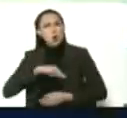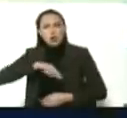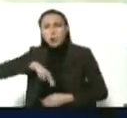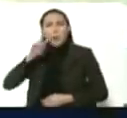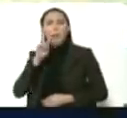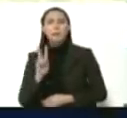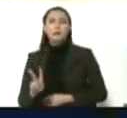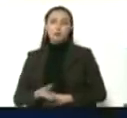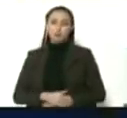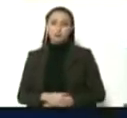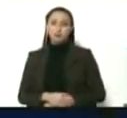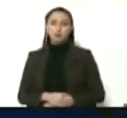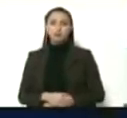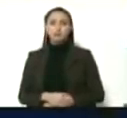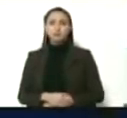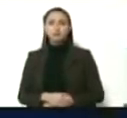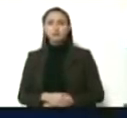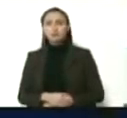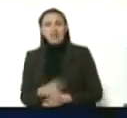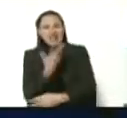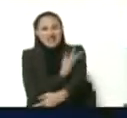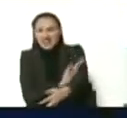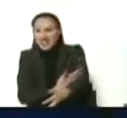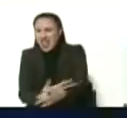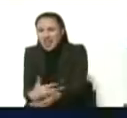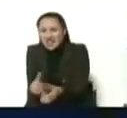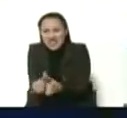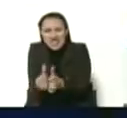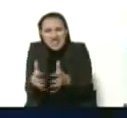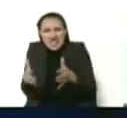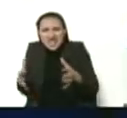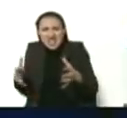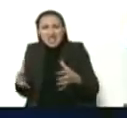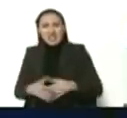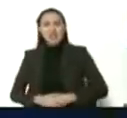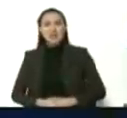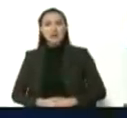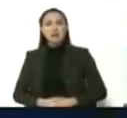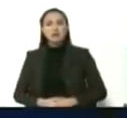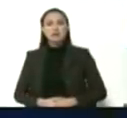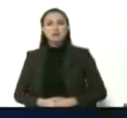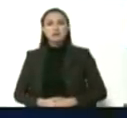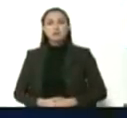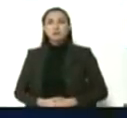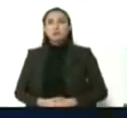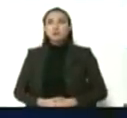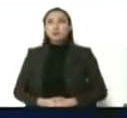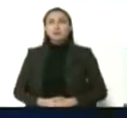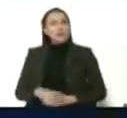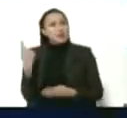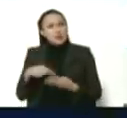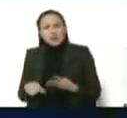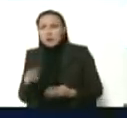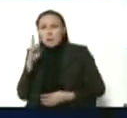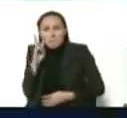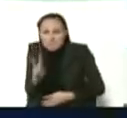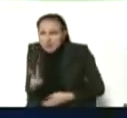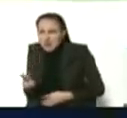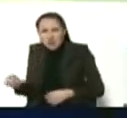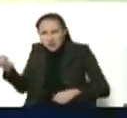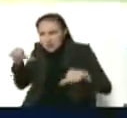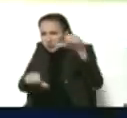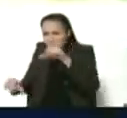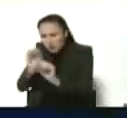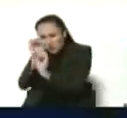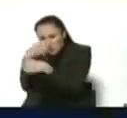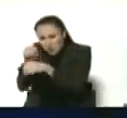captamos. Coágulos grandes y otros indicadores que permitieron que fuéramos nosotros poco a